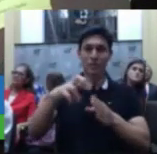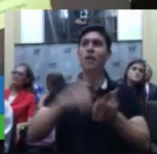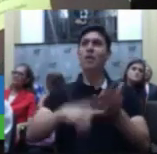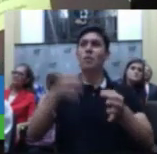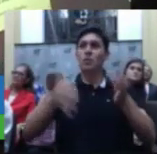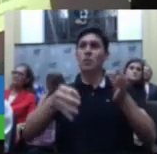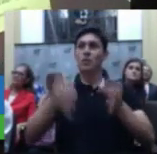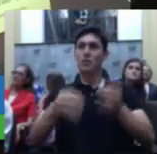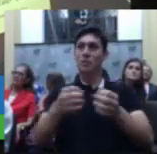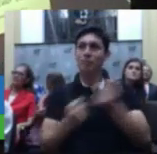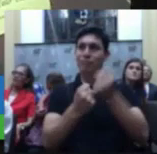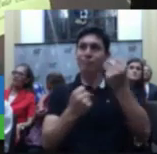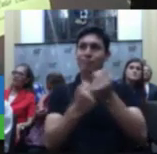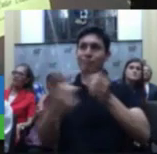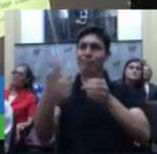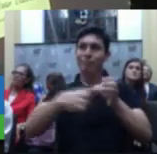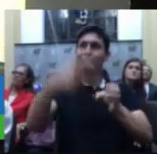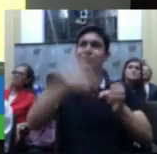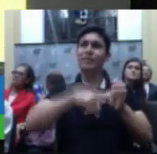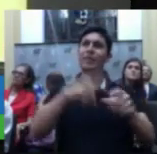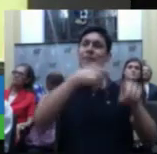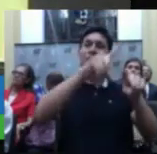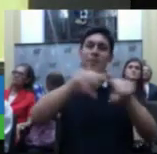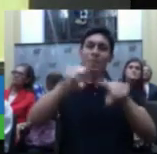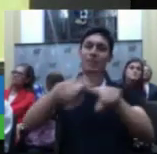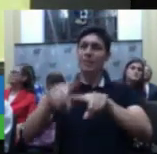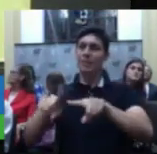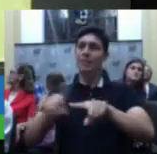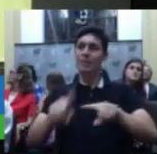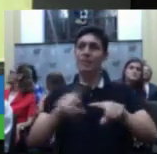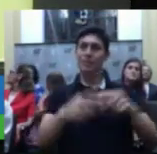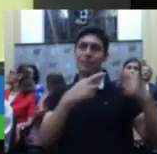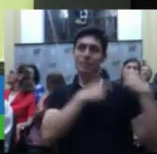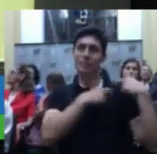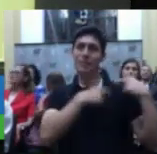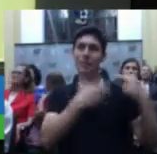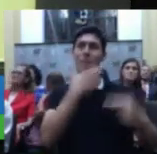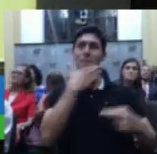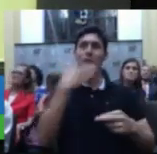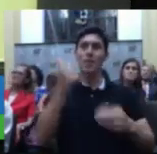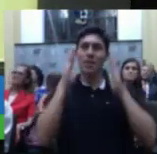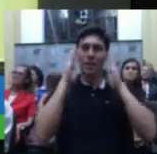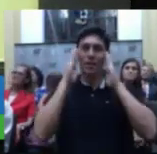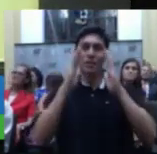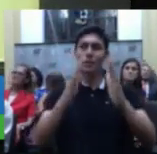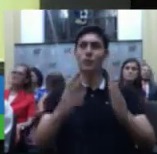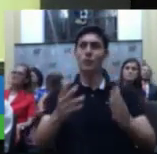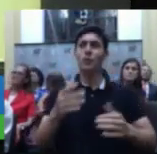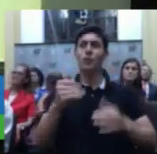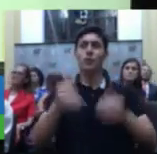contribuido participando de diversas comisiones destinadas a mejorar la administración de justicia.